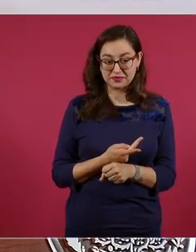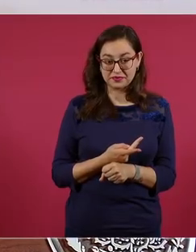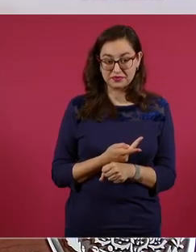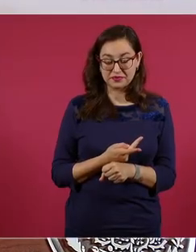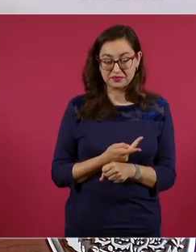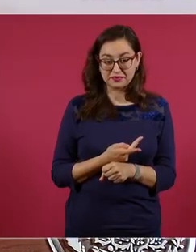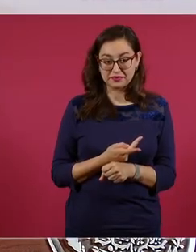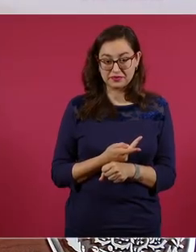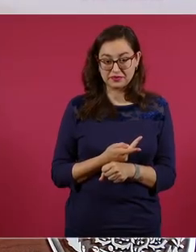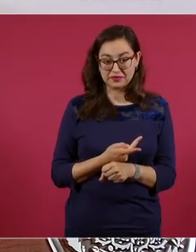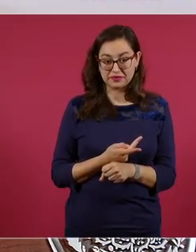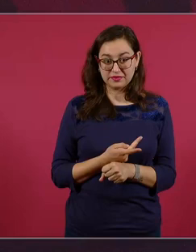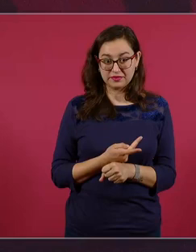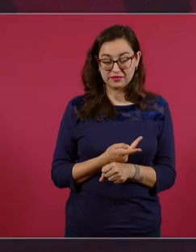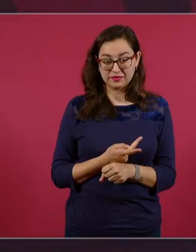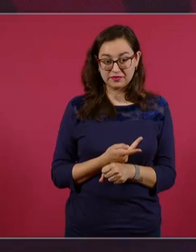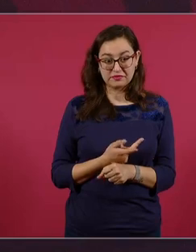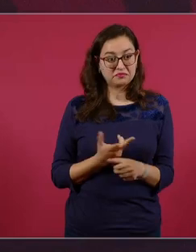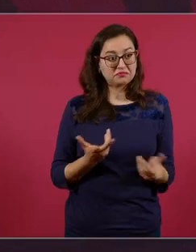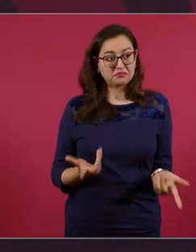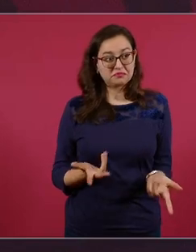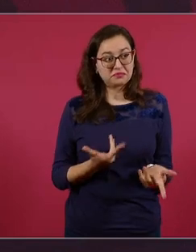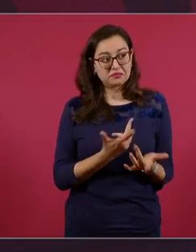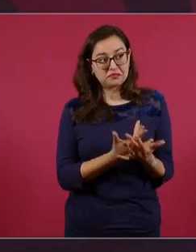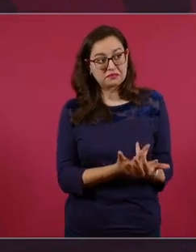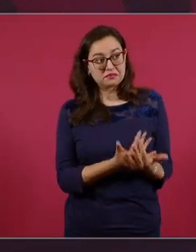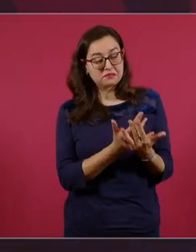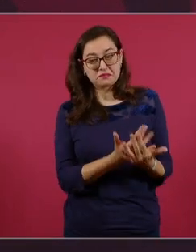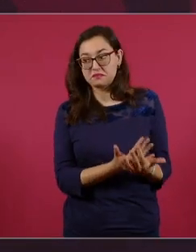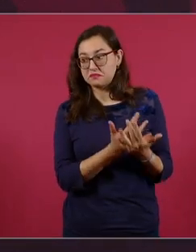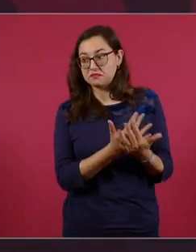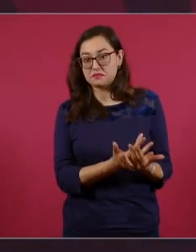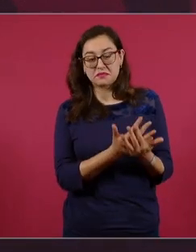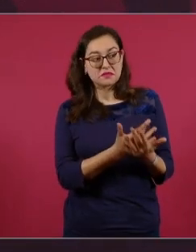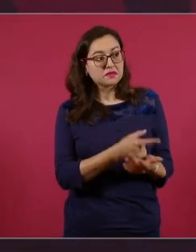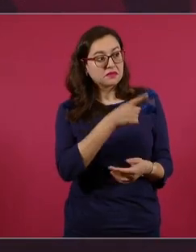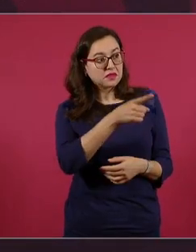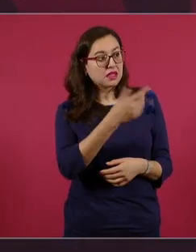en donde no llega el perito.